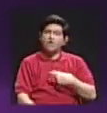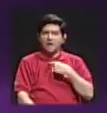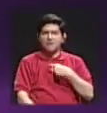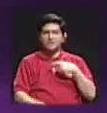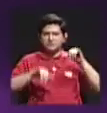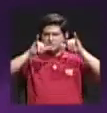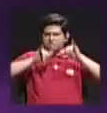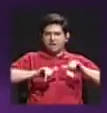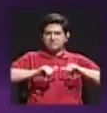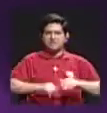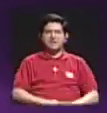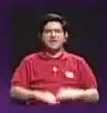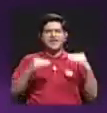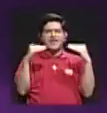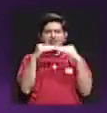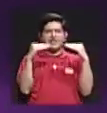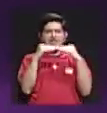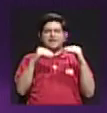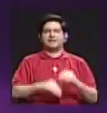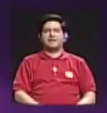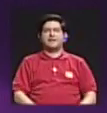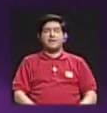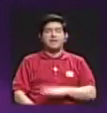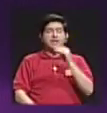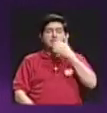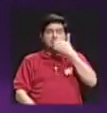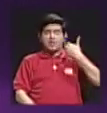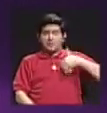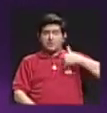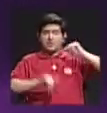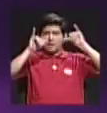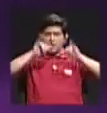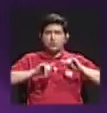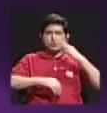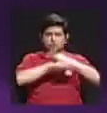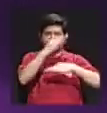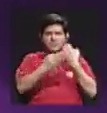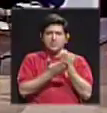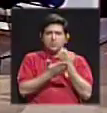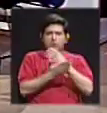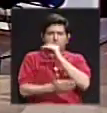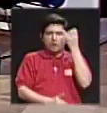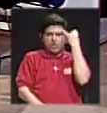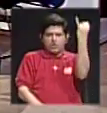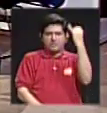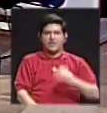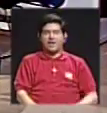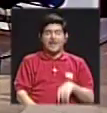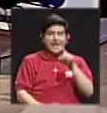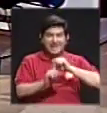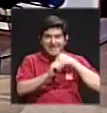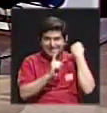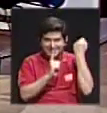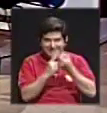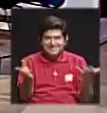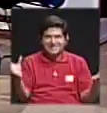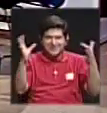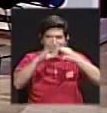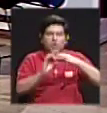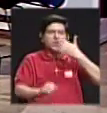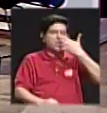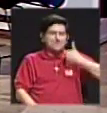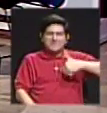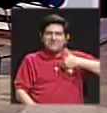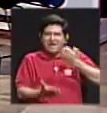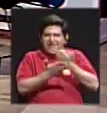de mantener un estatus y guardar unos privilegios económicos e ideológicos. En ese punto, en relación con los